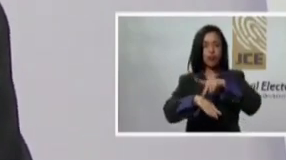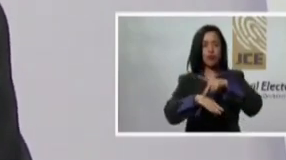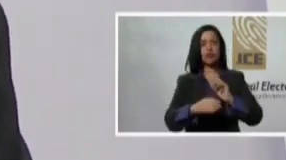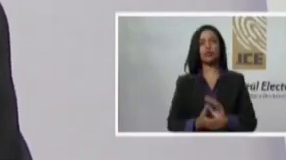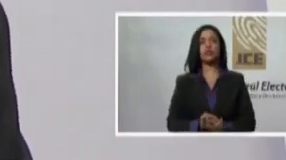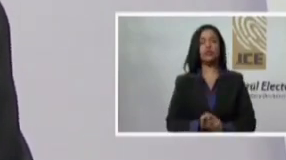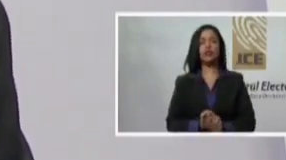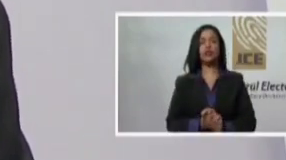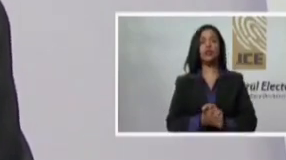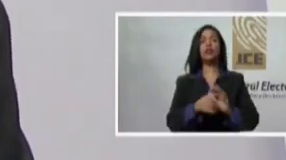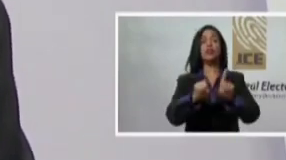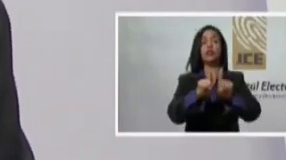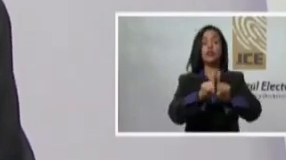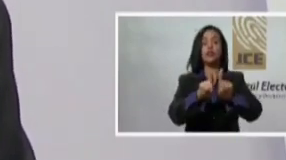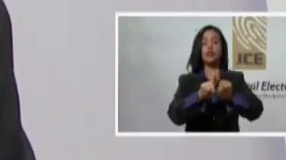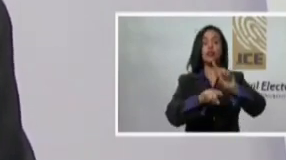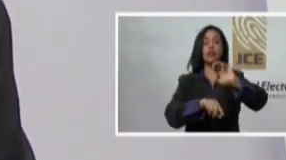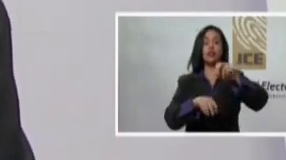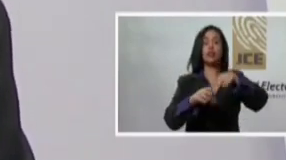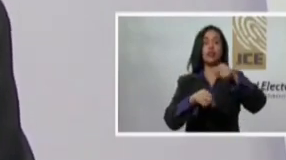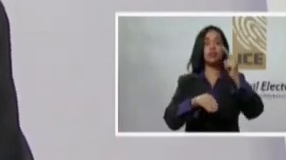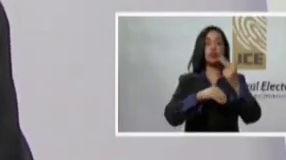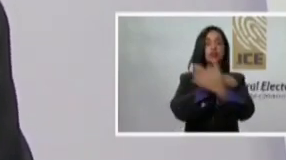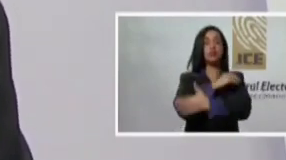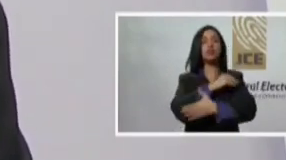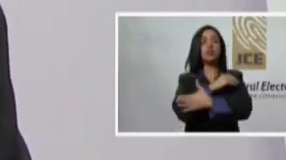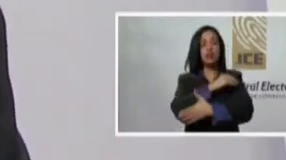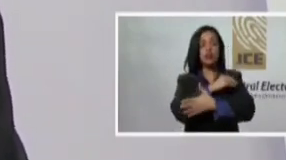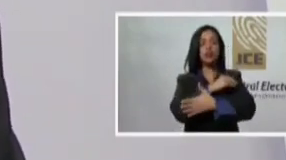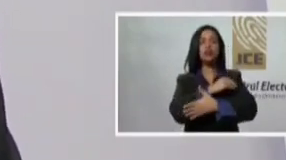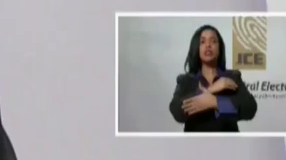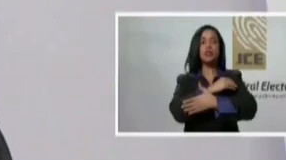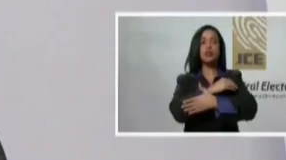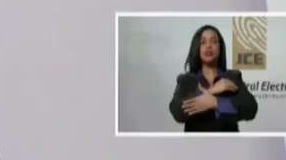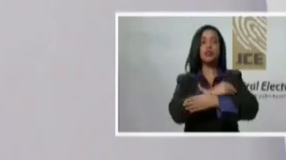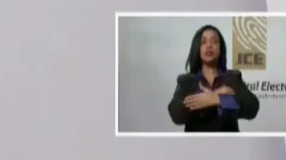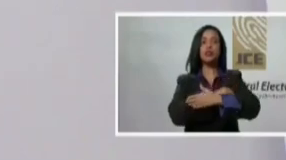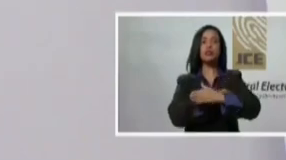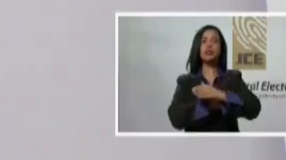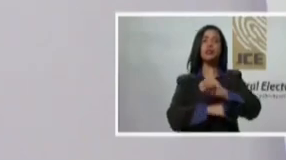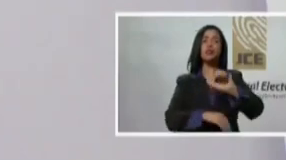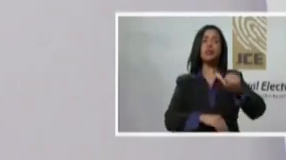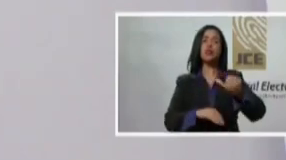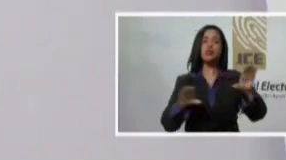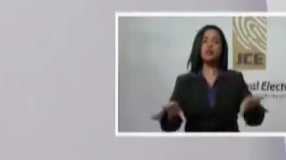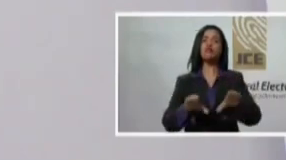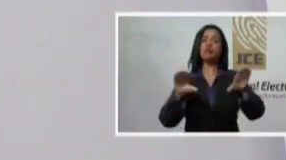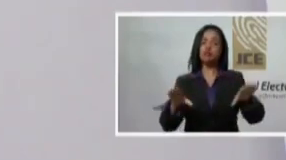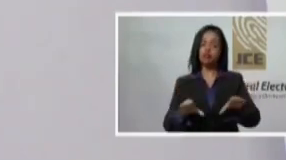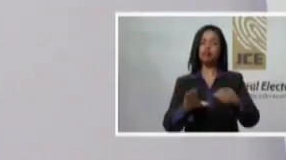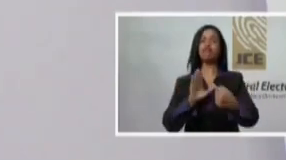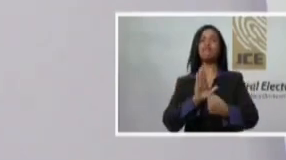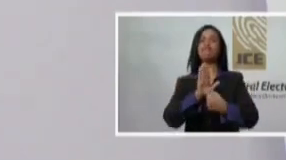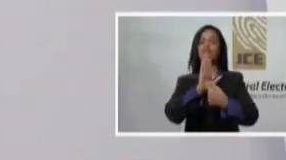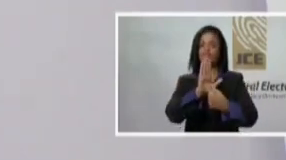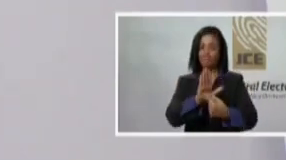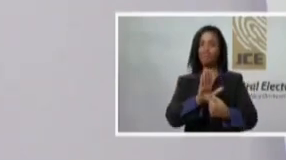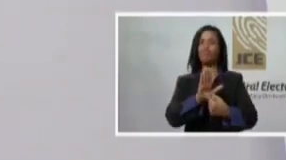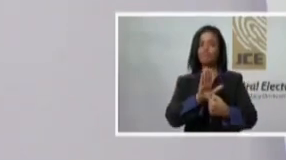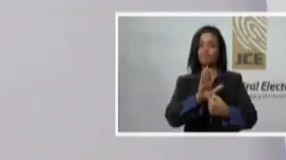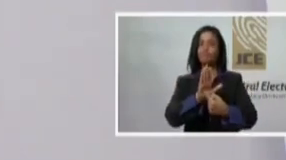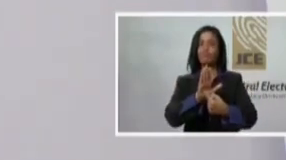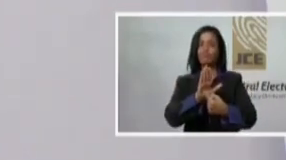el exterior por mantener una conducta heroica y ejemplar durante